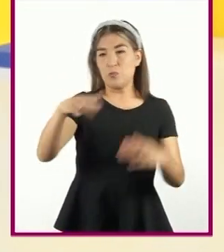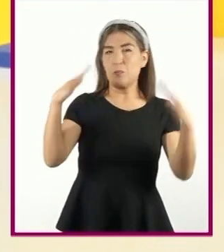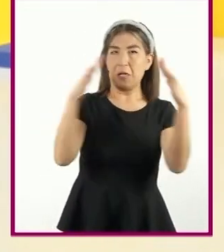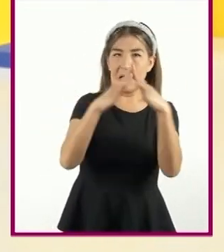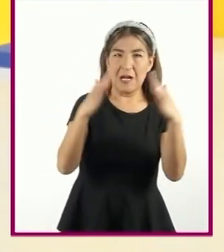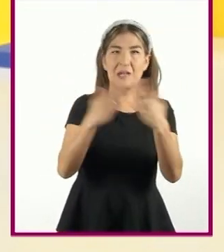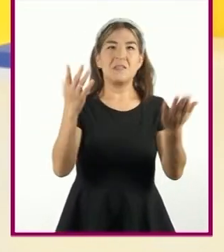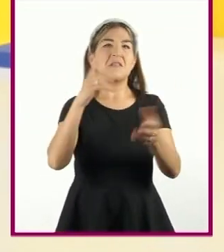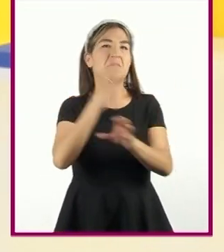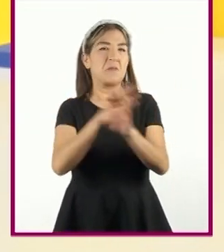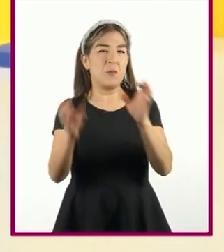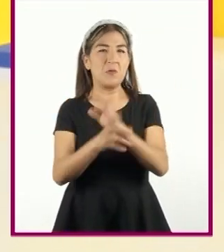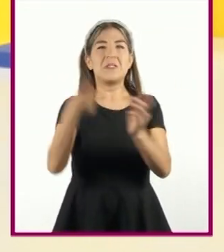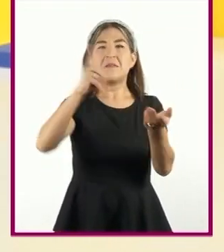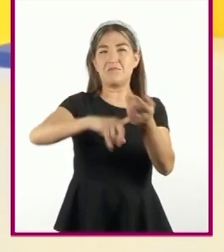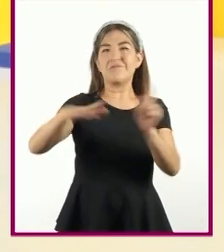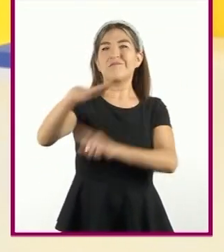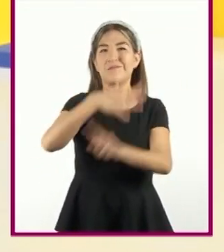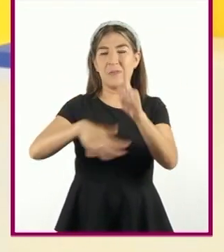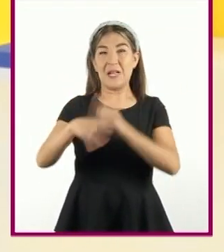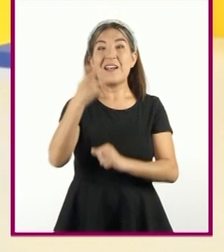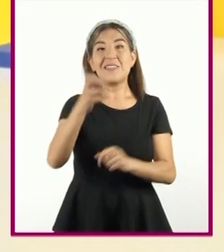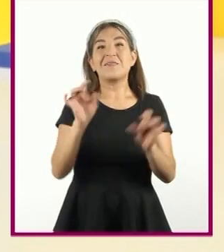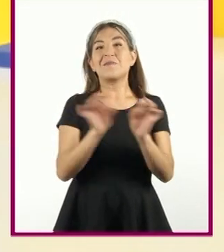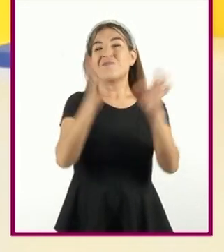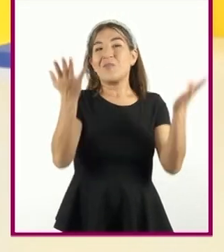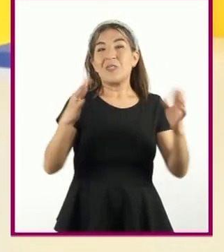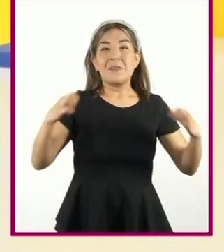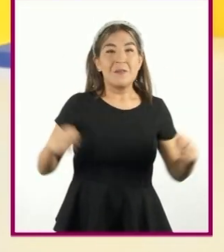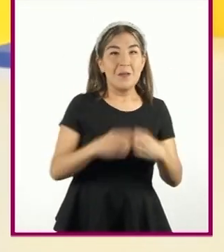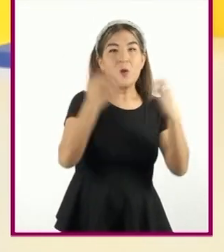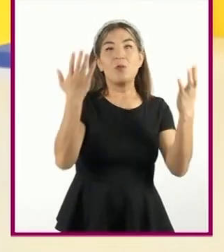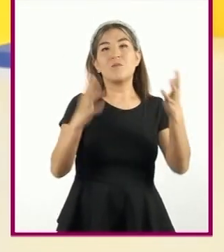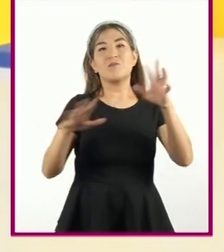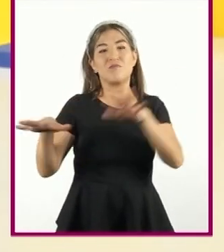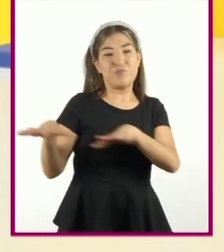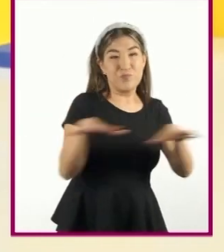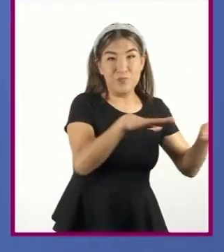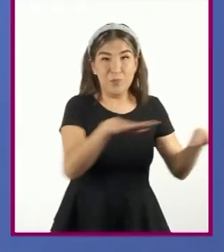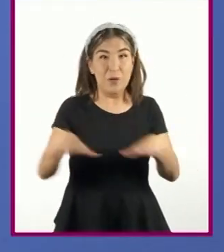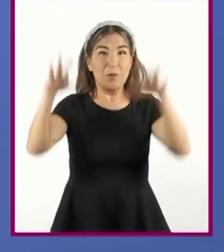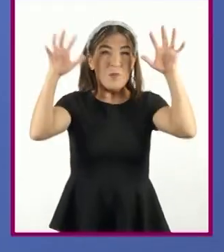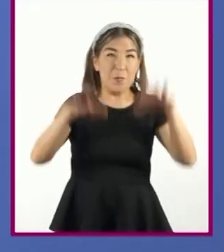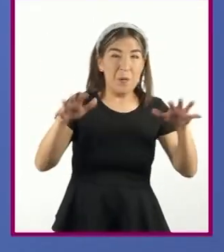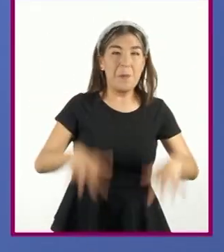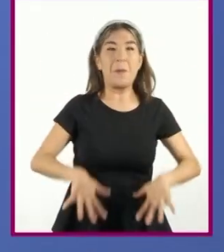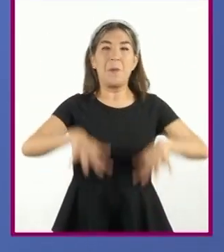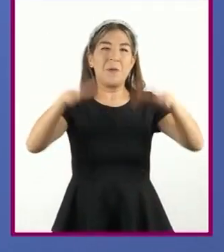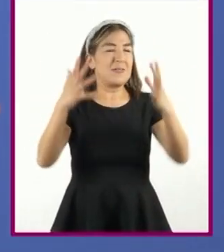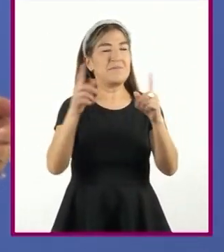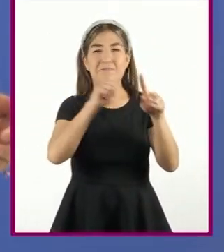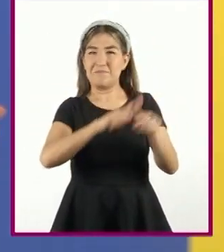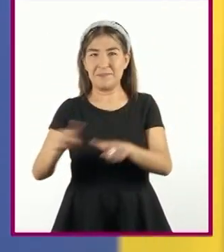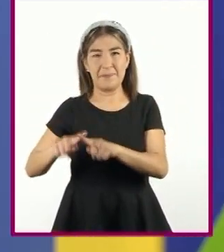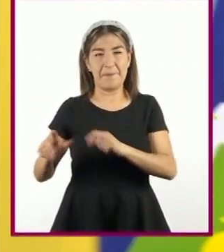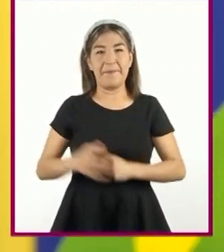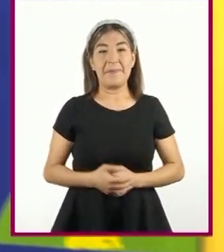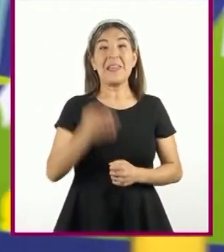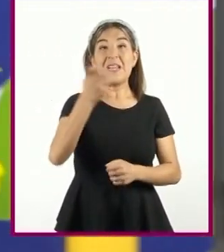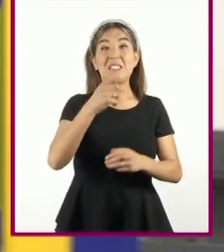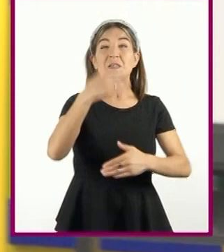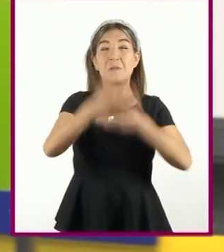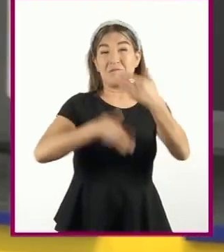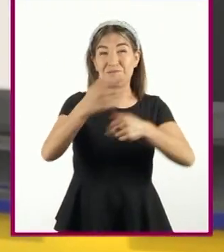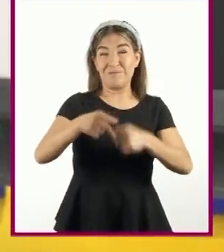o a su entorno, debido a un evento o proceso natural o antrópico. El riesgo se